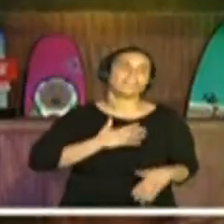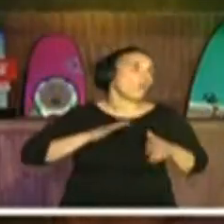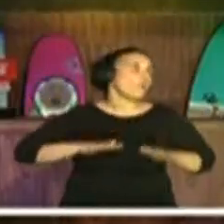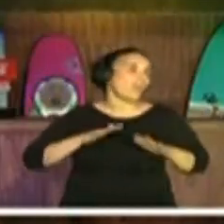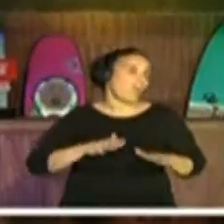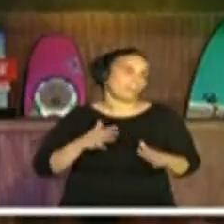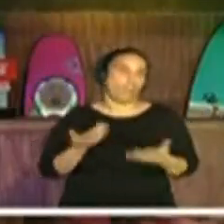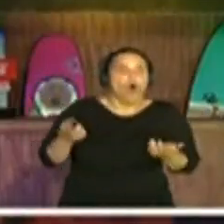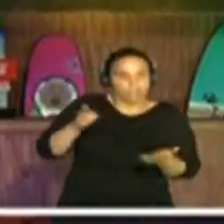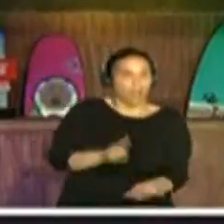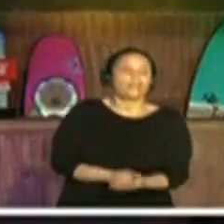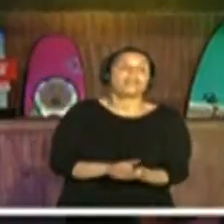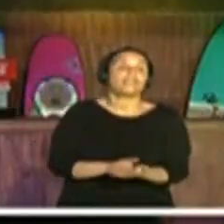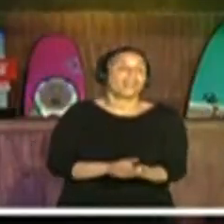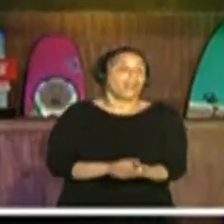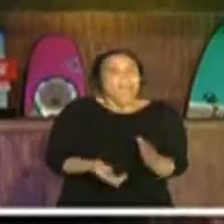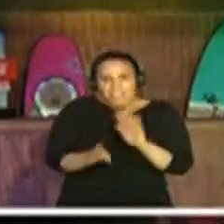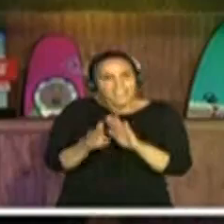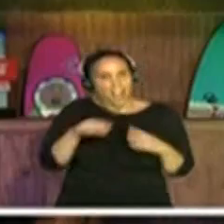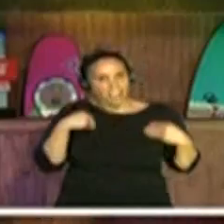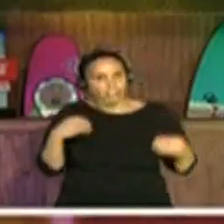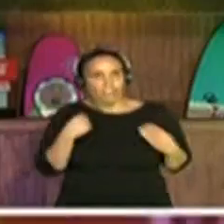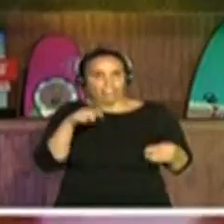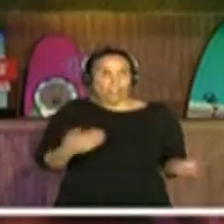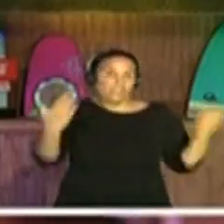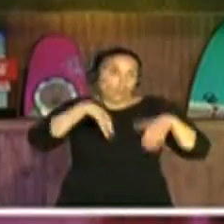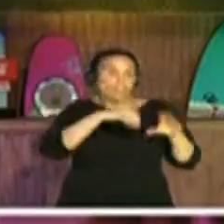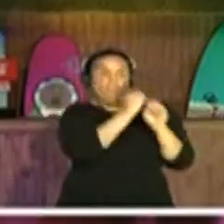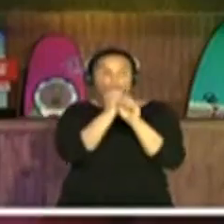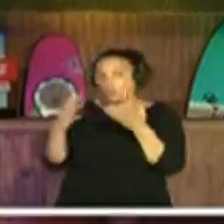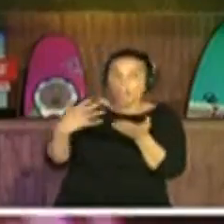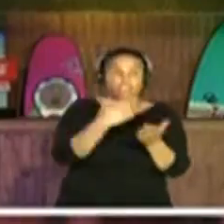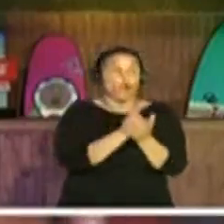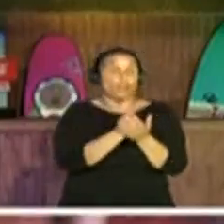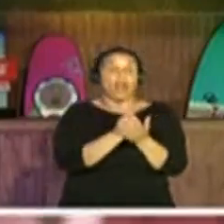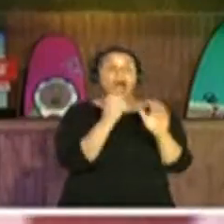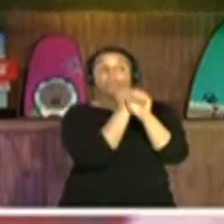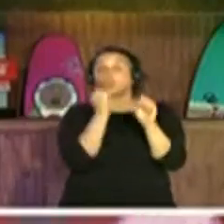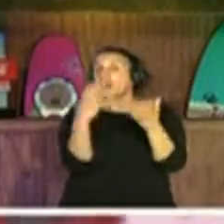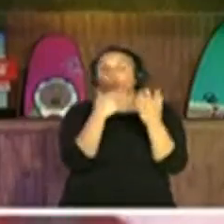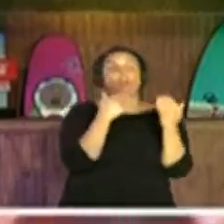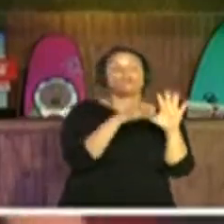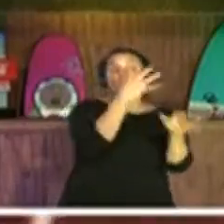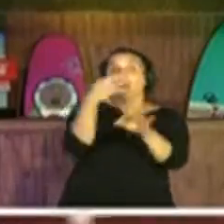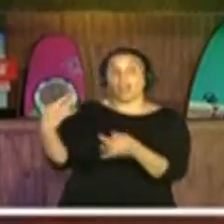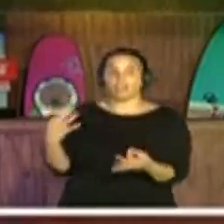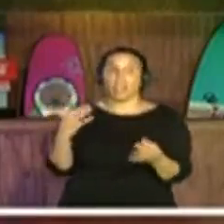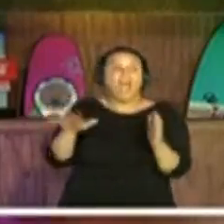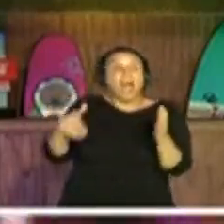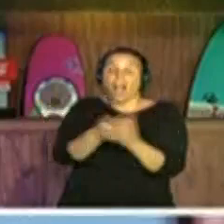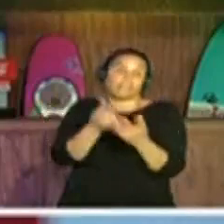aquí. Y nada, sigan disfrutando esta noche de murga. A todos mucha suerte. Y hasta siempre. ¡Feliz